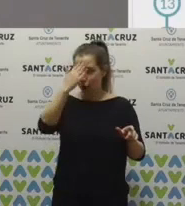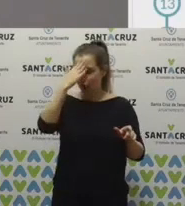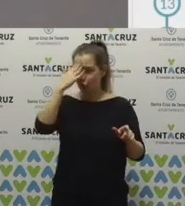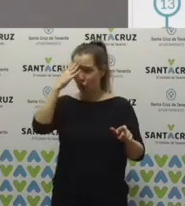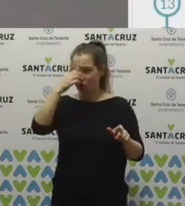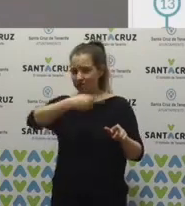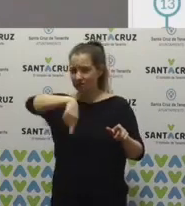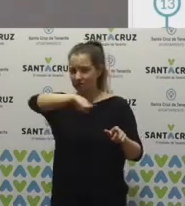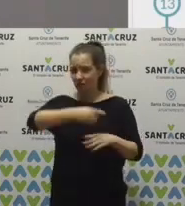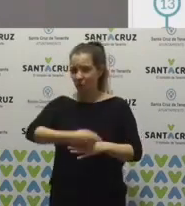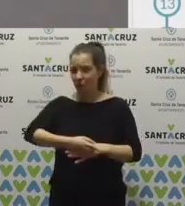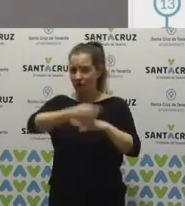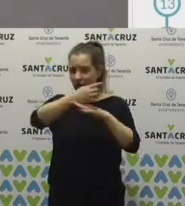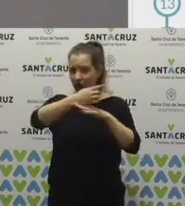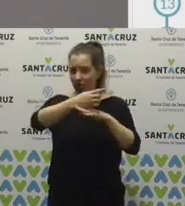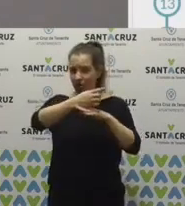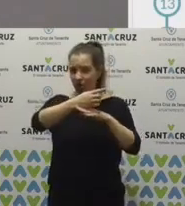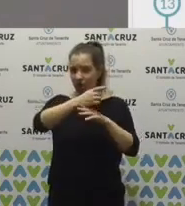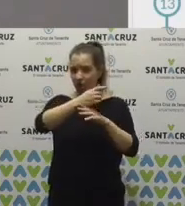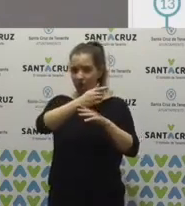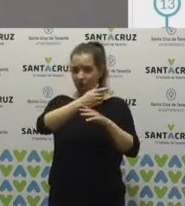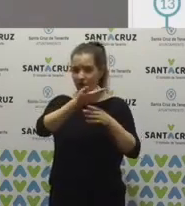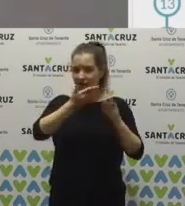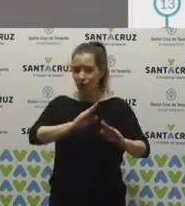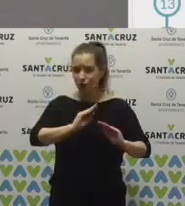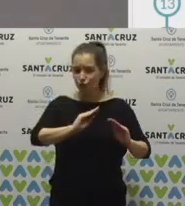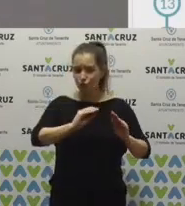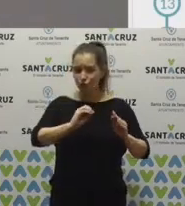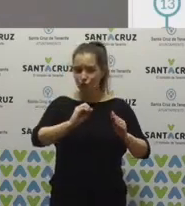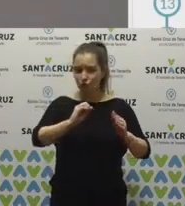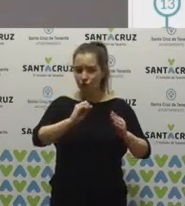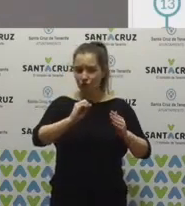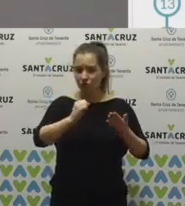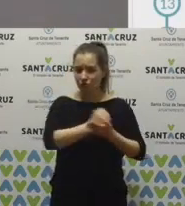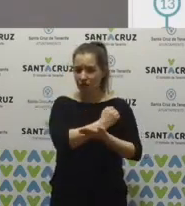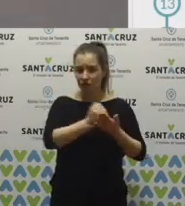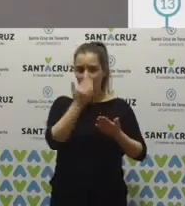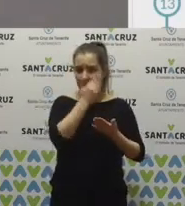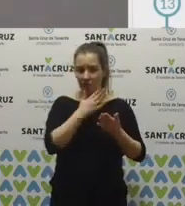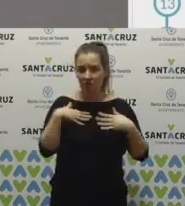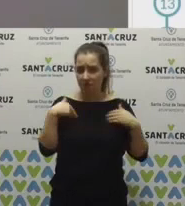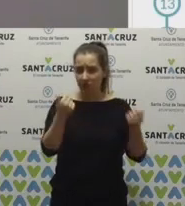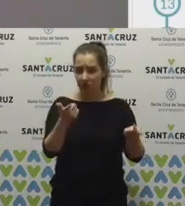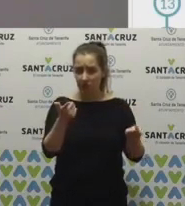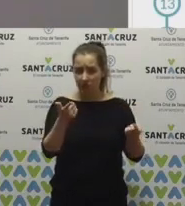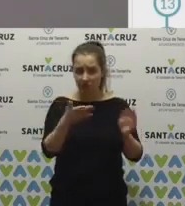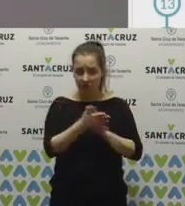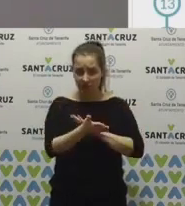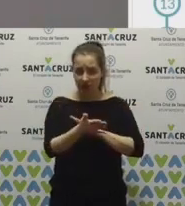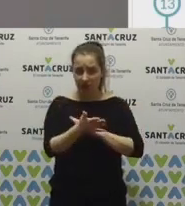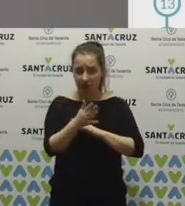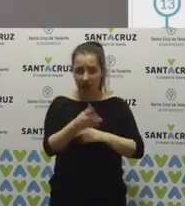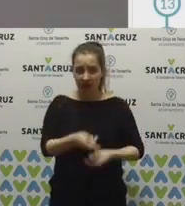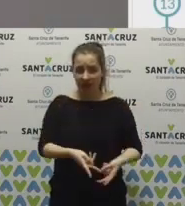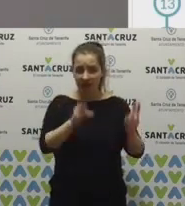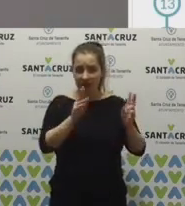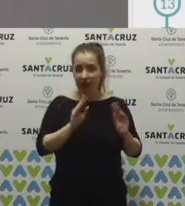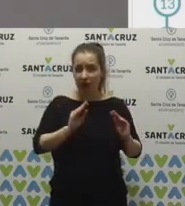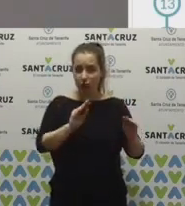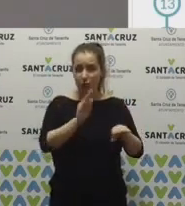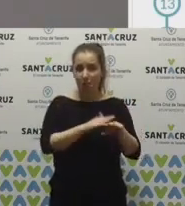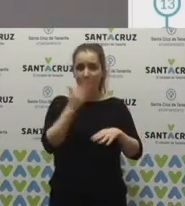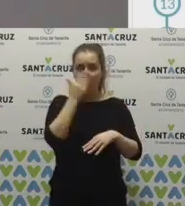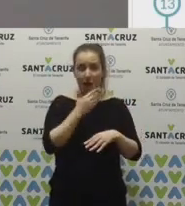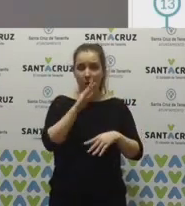a sus hijos donde ustedes dicen deciden sin tener en cuenta la libertad que tienen los progenitores de decidir donde